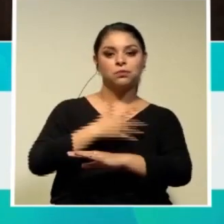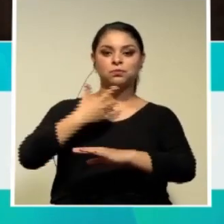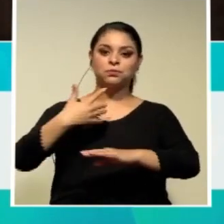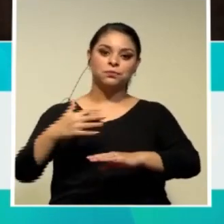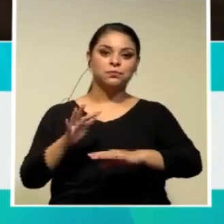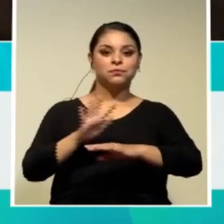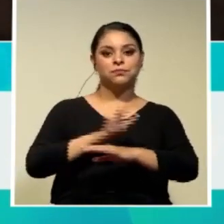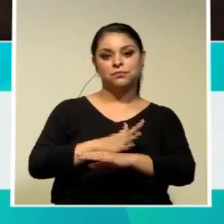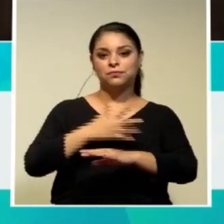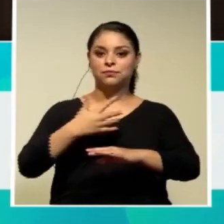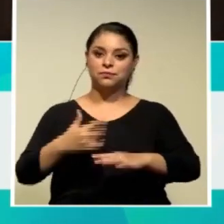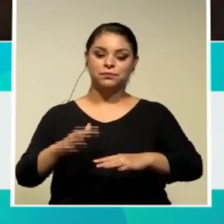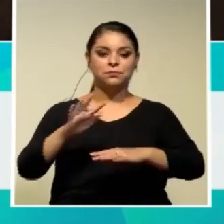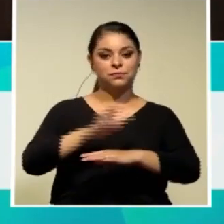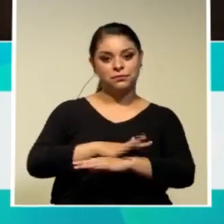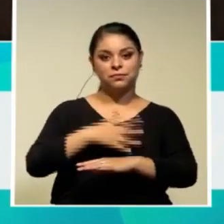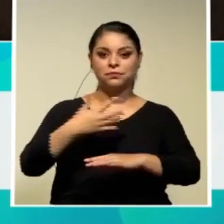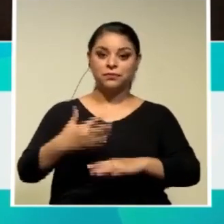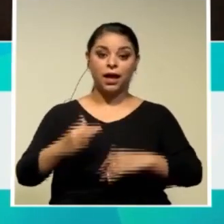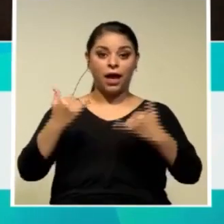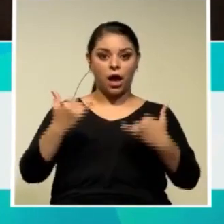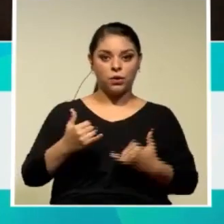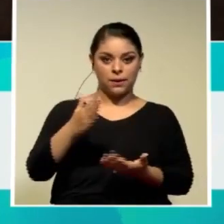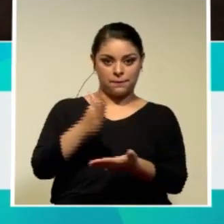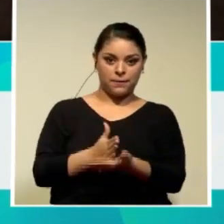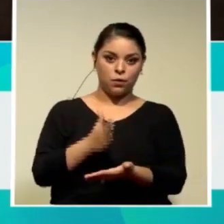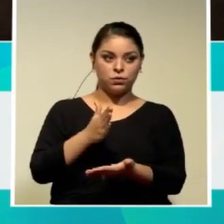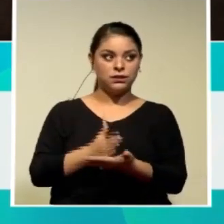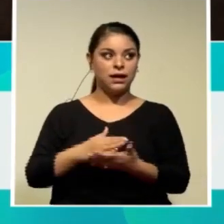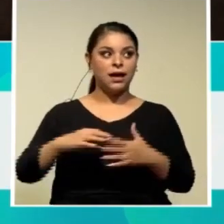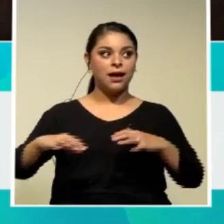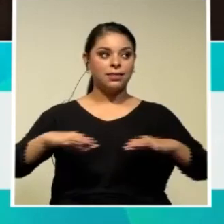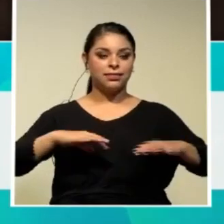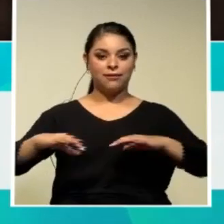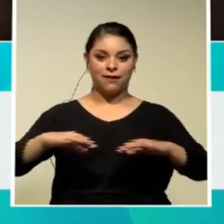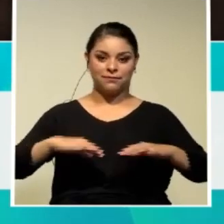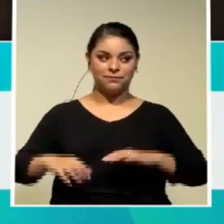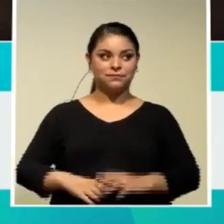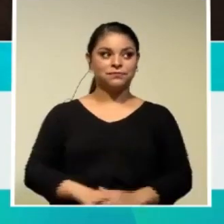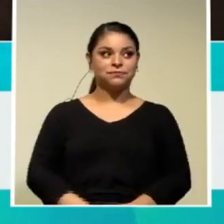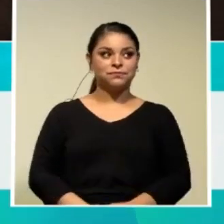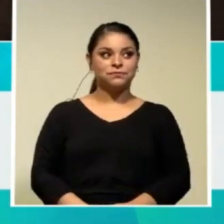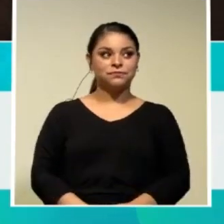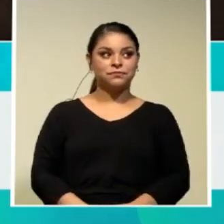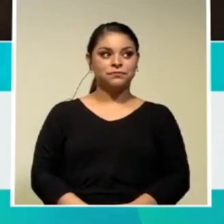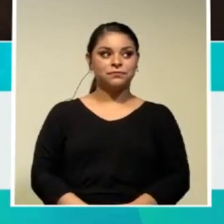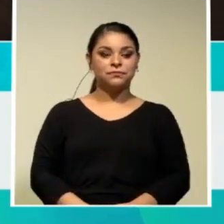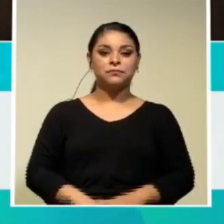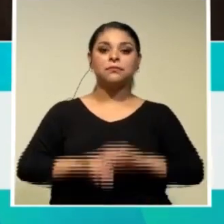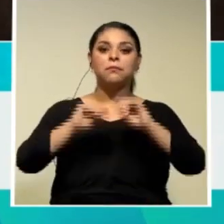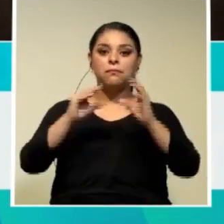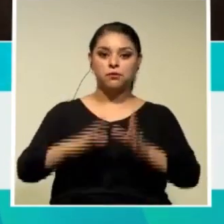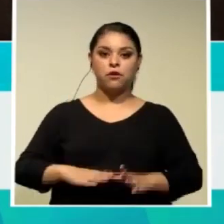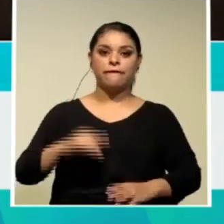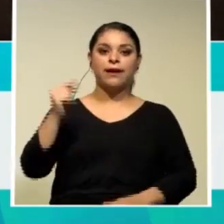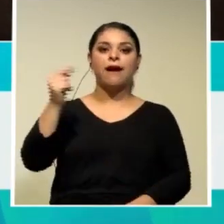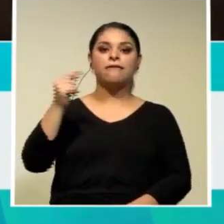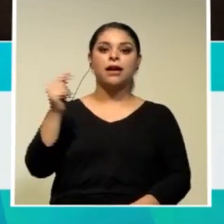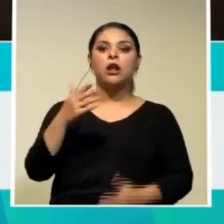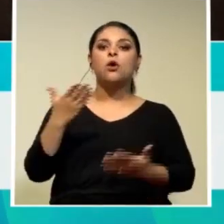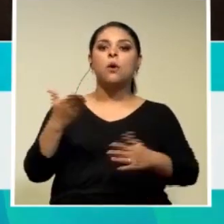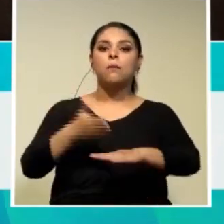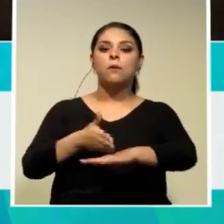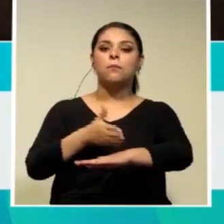aflojemos. Esto es aflojemos. Pausa activa. Ajá. Más fácil, no. ¿verdad? Profe Gabriel, ¿cómo le está yendo? ¿Qué tal?